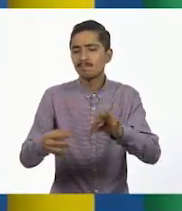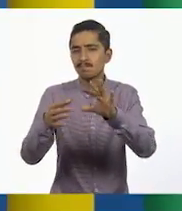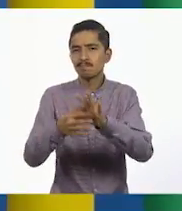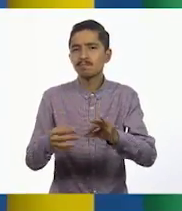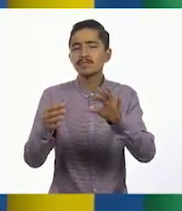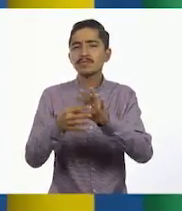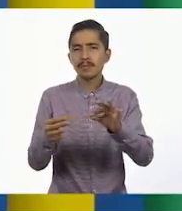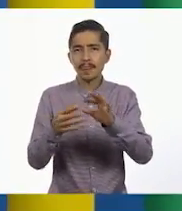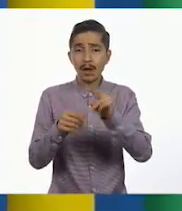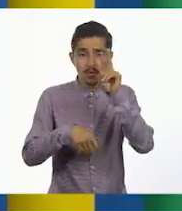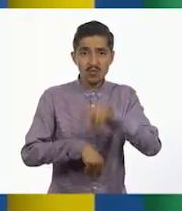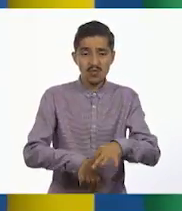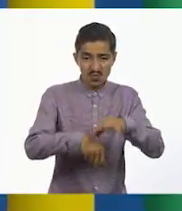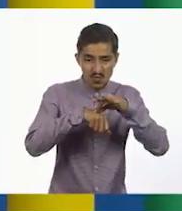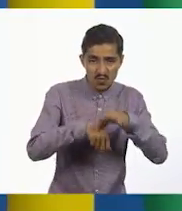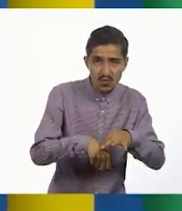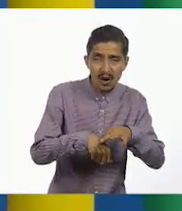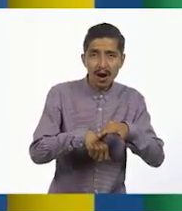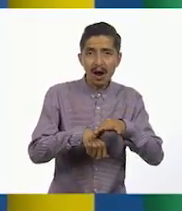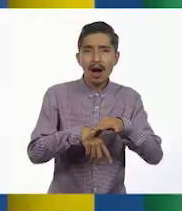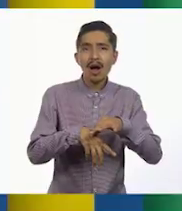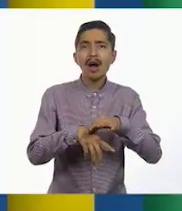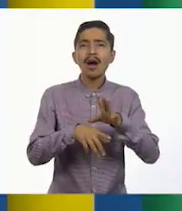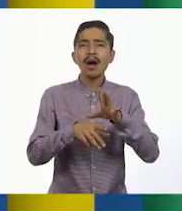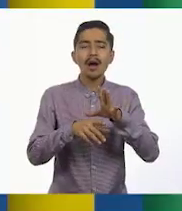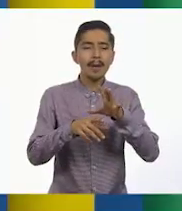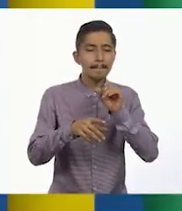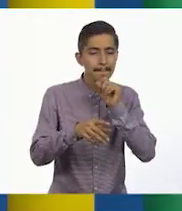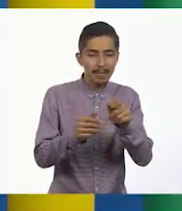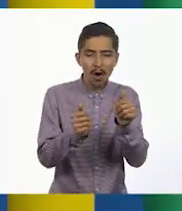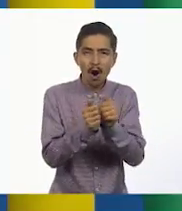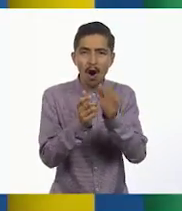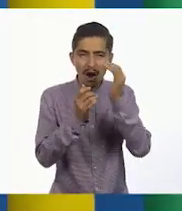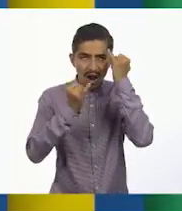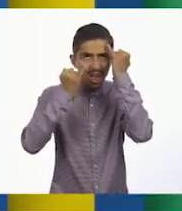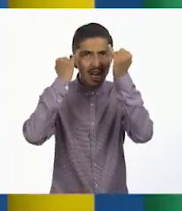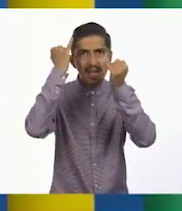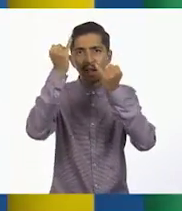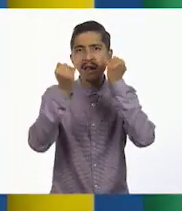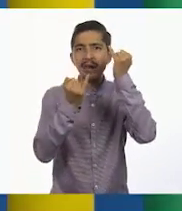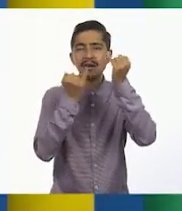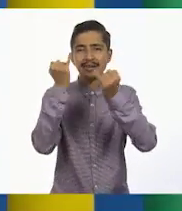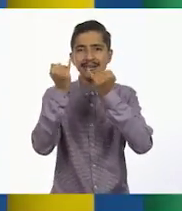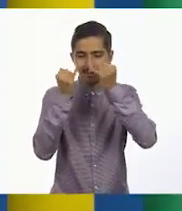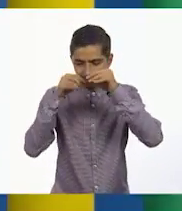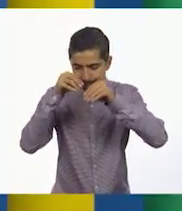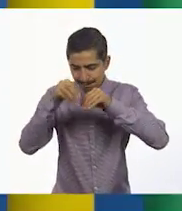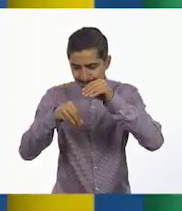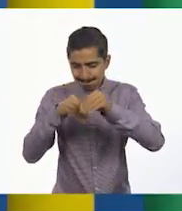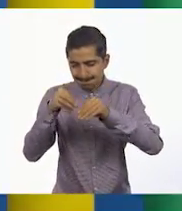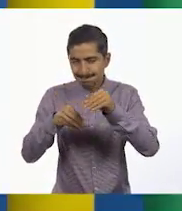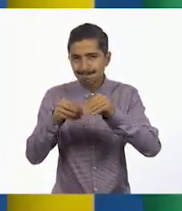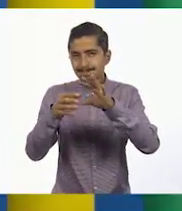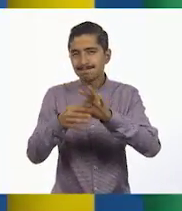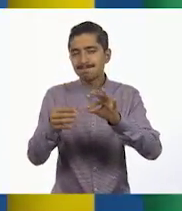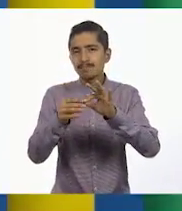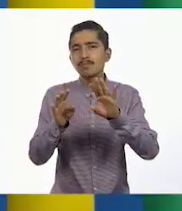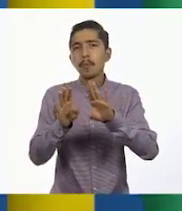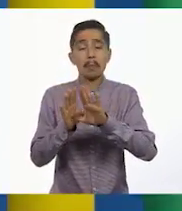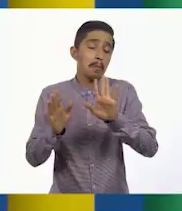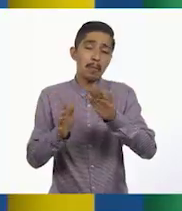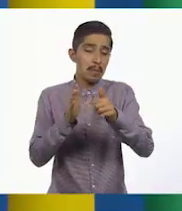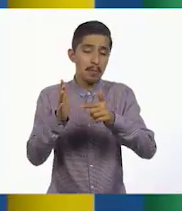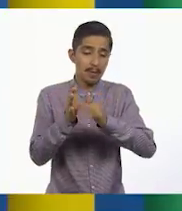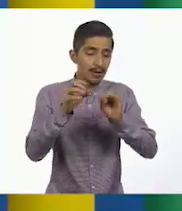combina elementos reales con elementos imaginarios o maravillosos, enmarcados en un contexto geográfico